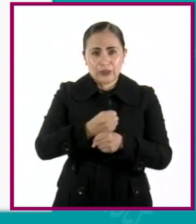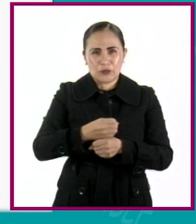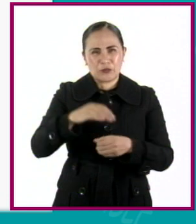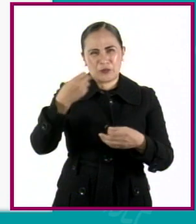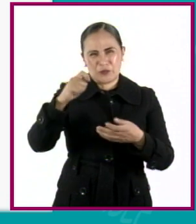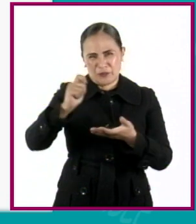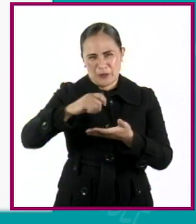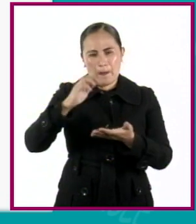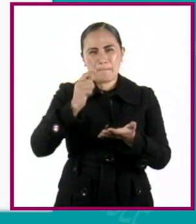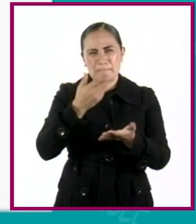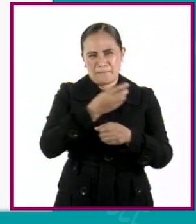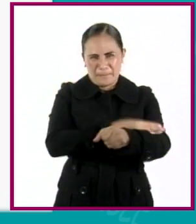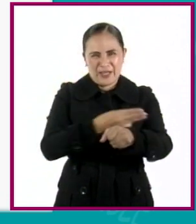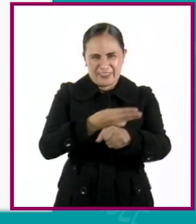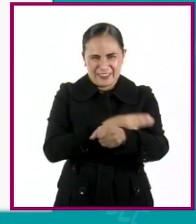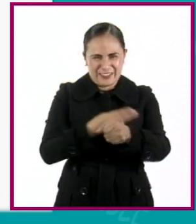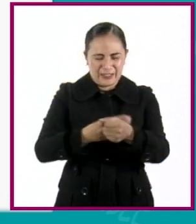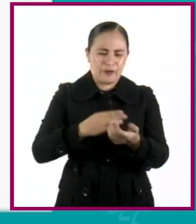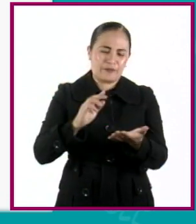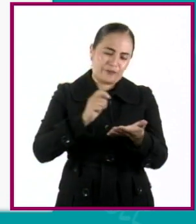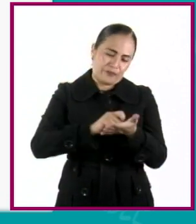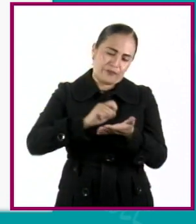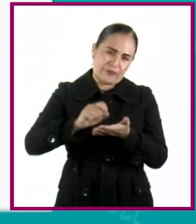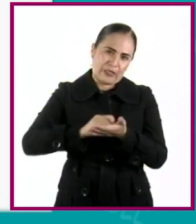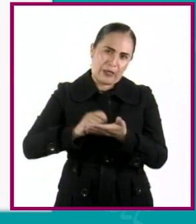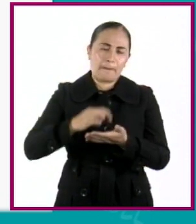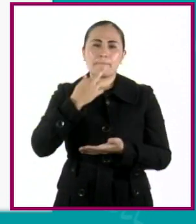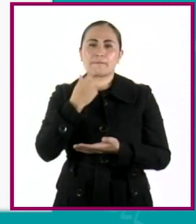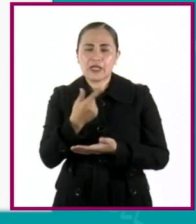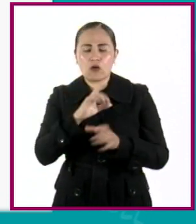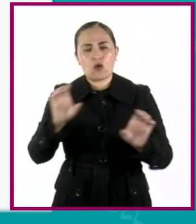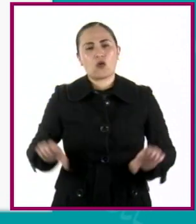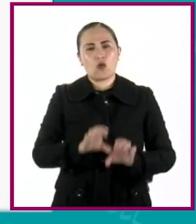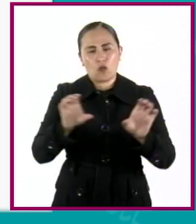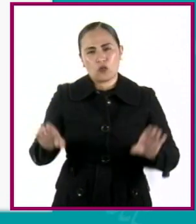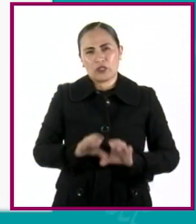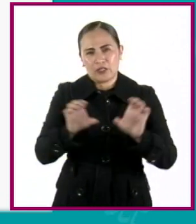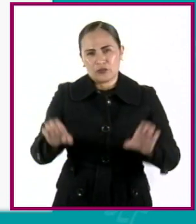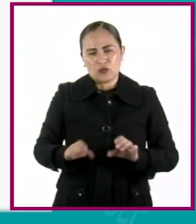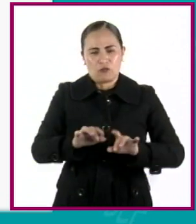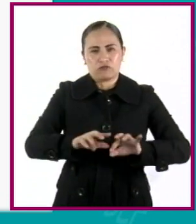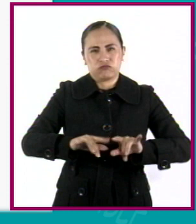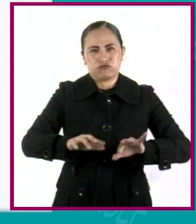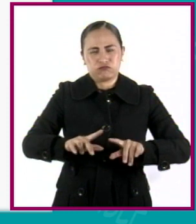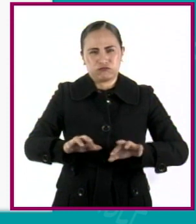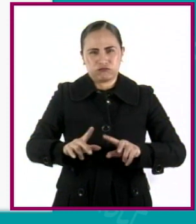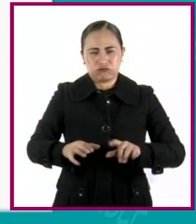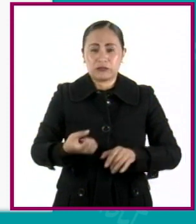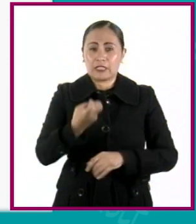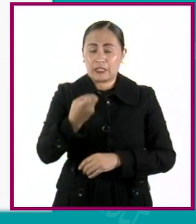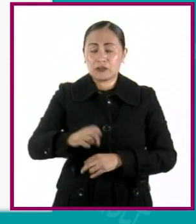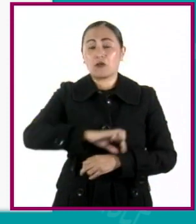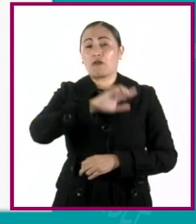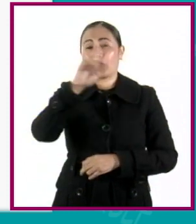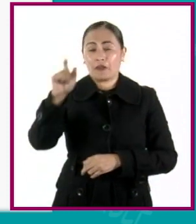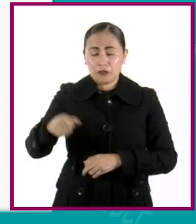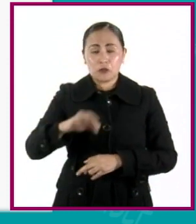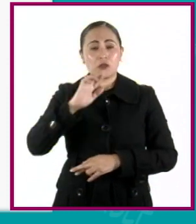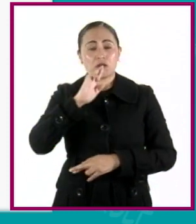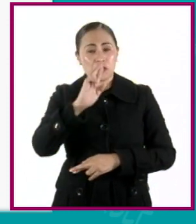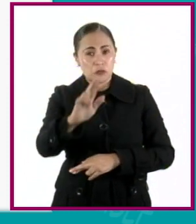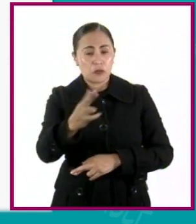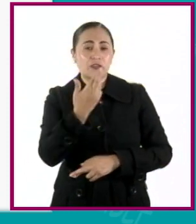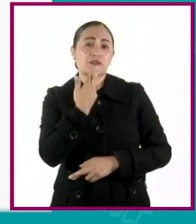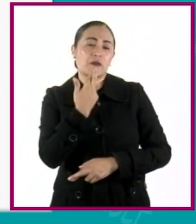donde se da seguimiento a pacientes por algoritmos computacionales que podrán dar una mejor herramienta a